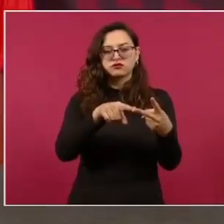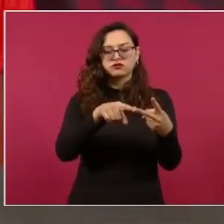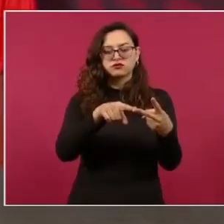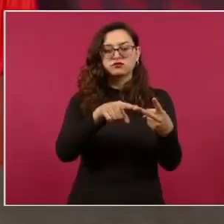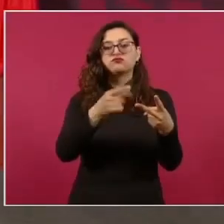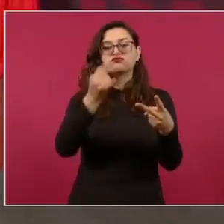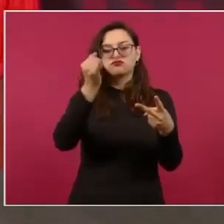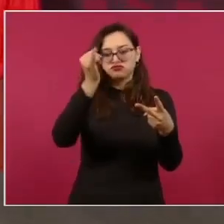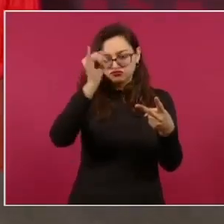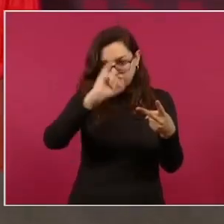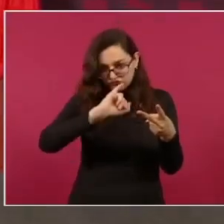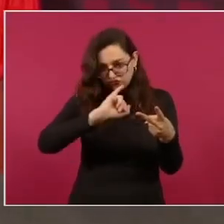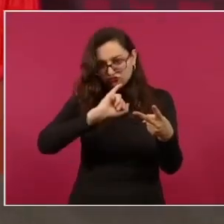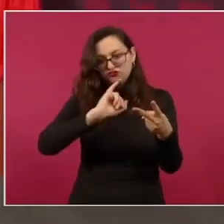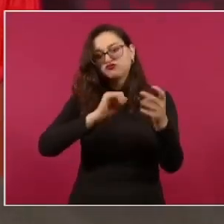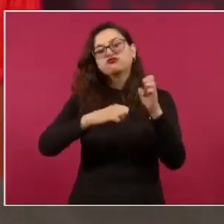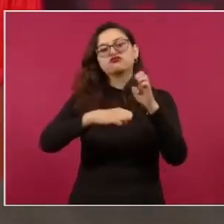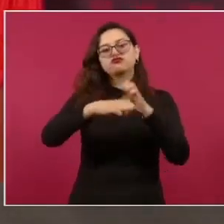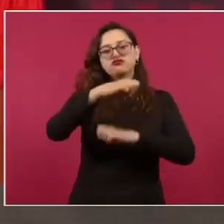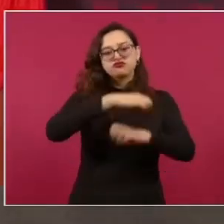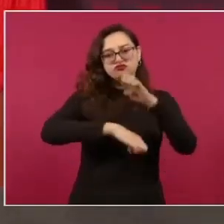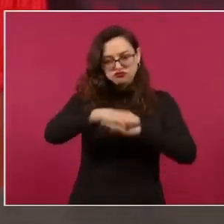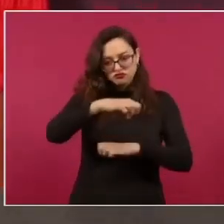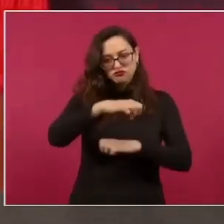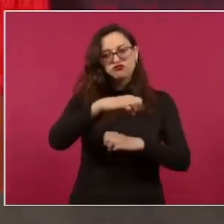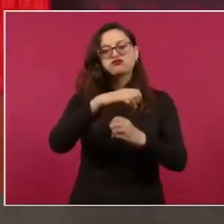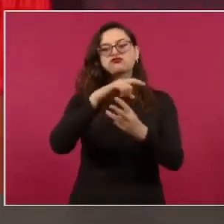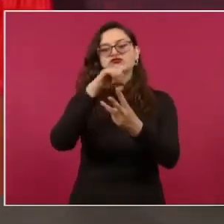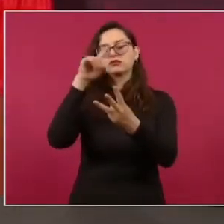los empresarios y participa el gobierno.